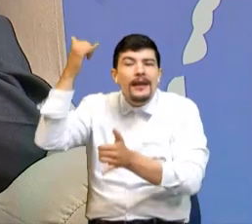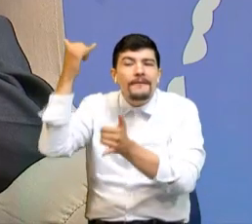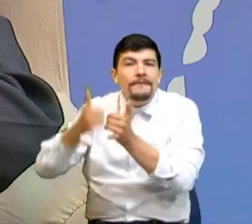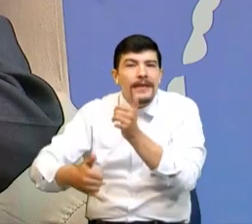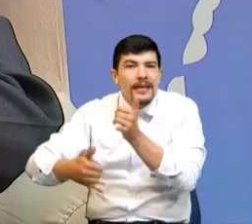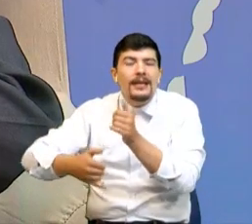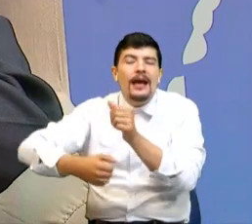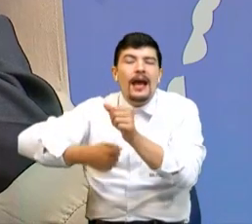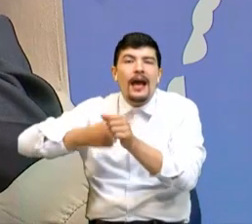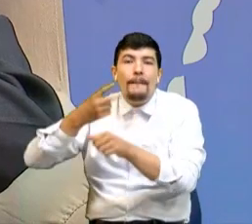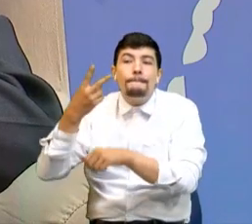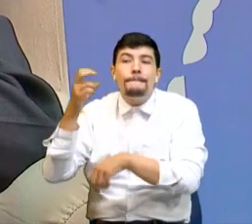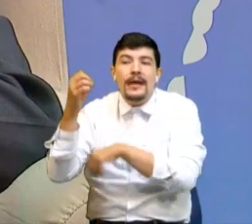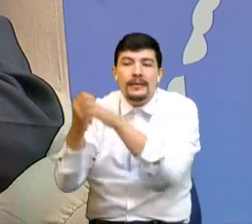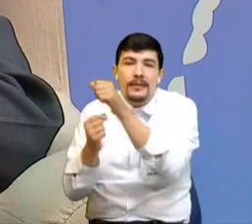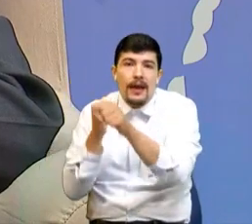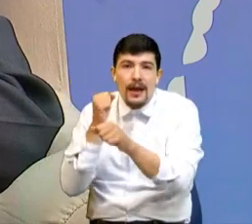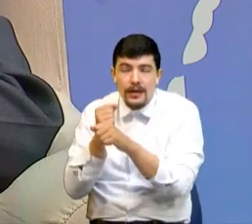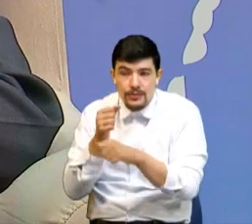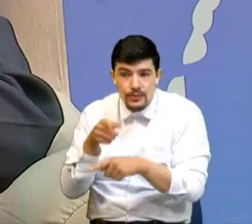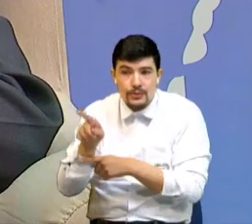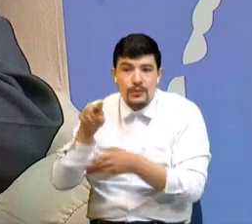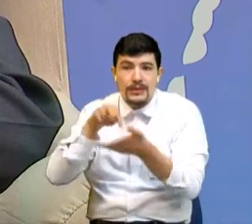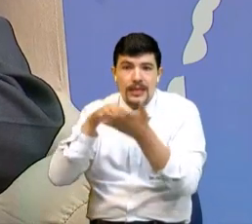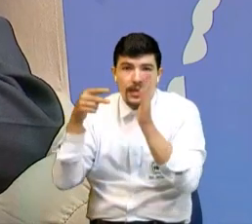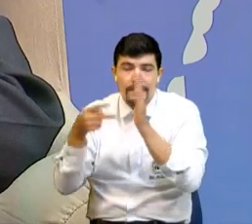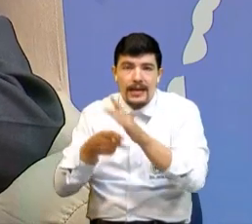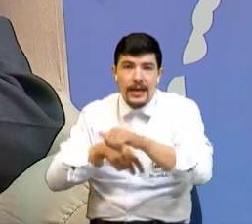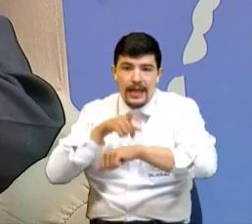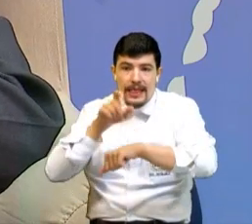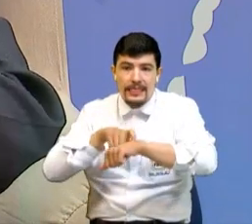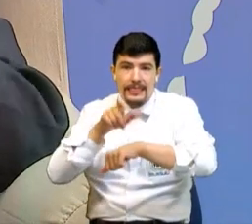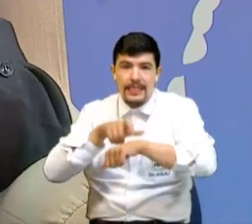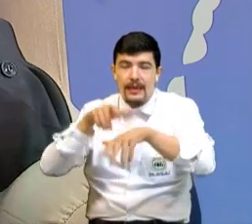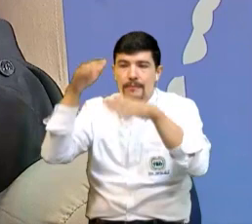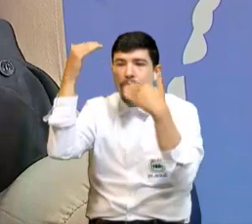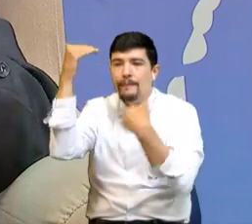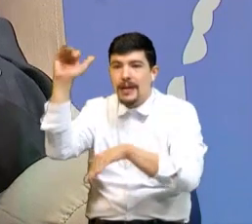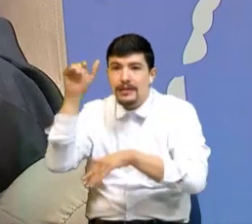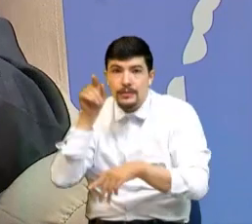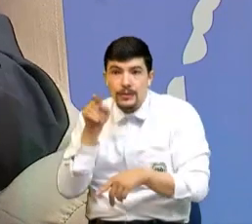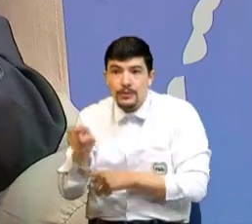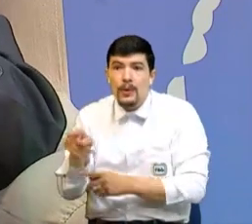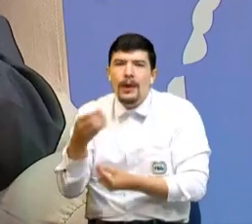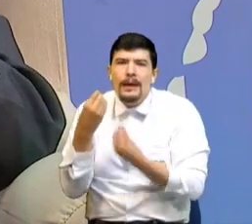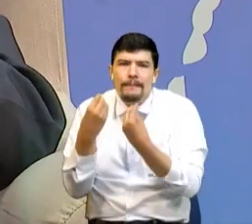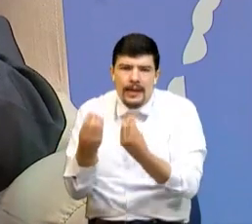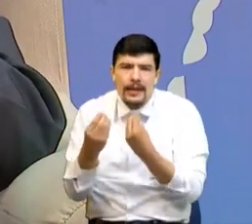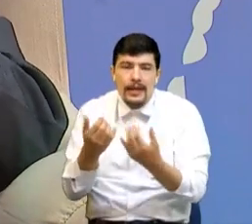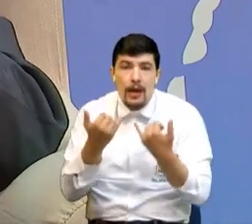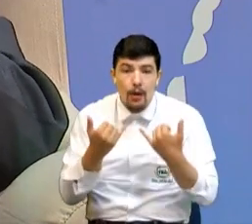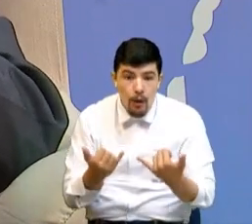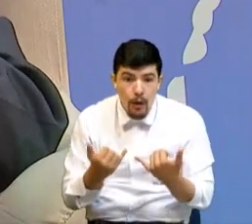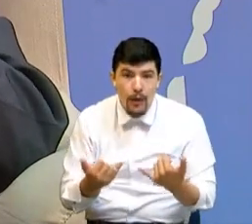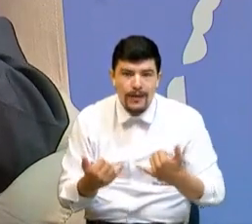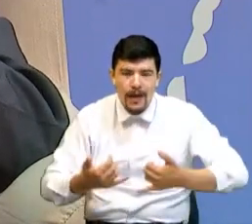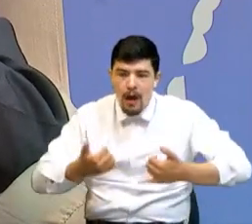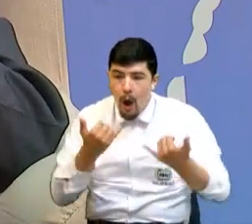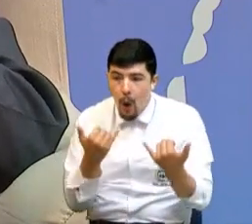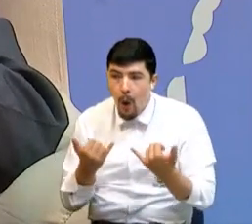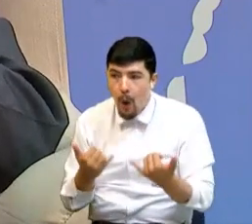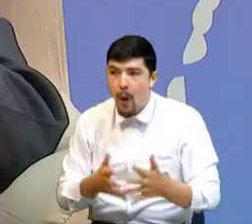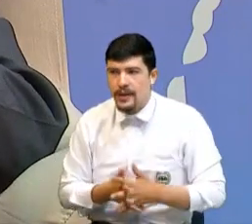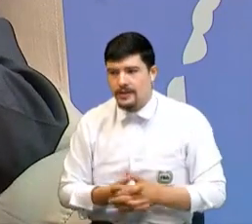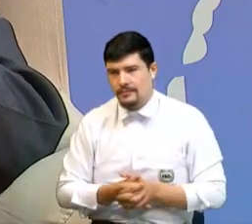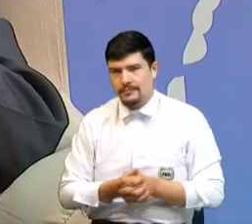los 20 años, que sería el tiempo máximo permitido para que hoy en día se